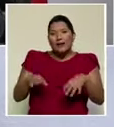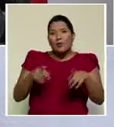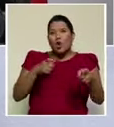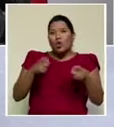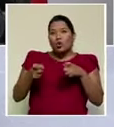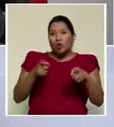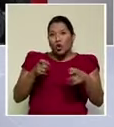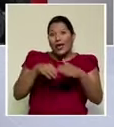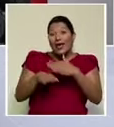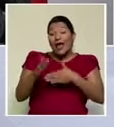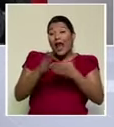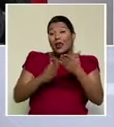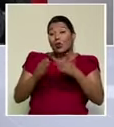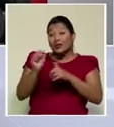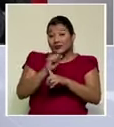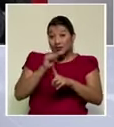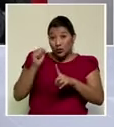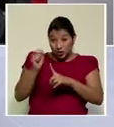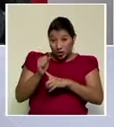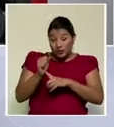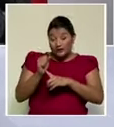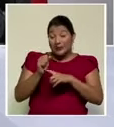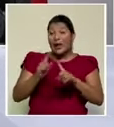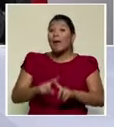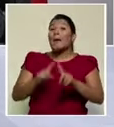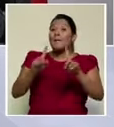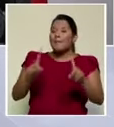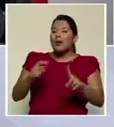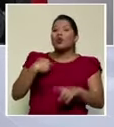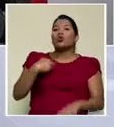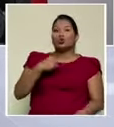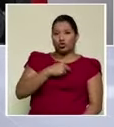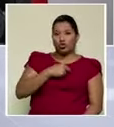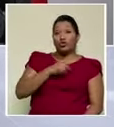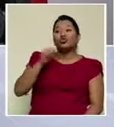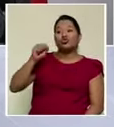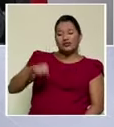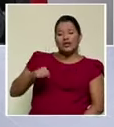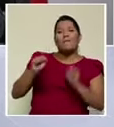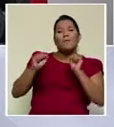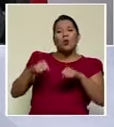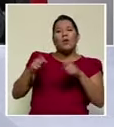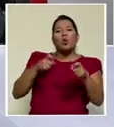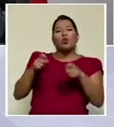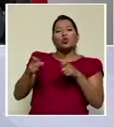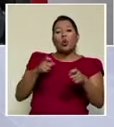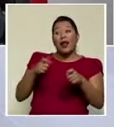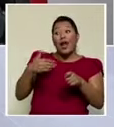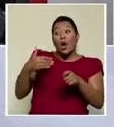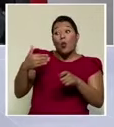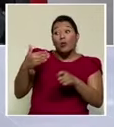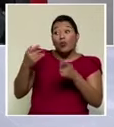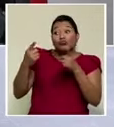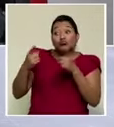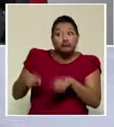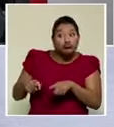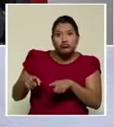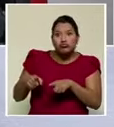circunstancias de nuestras vidas, pero lo que sí tenemos a la mano es cómo vamos a reaccionar frente a las circunstancias que nos presenta la